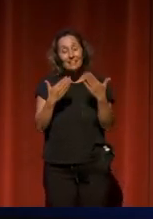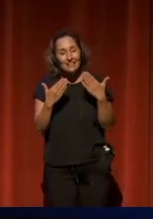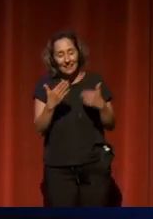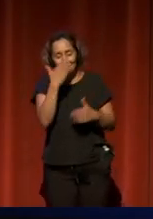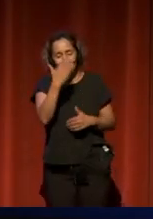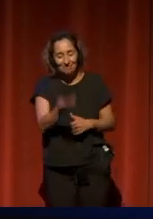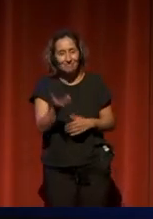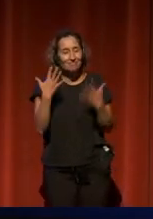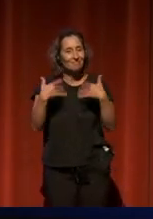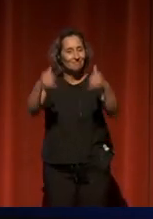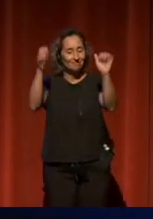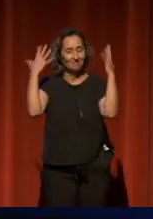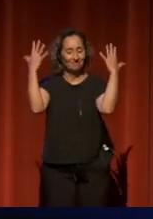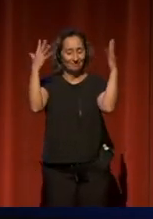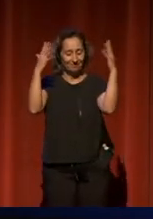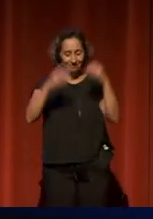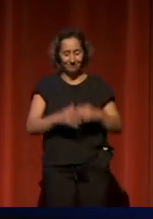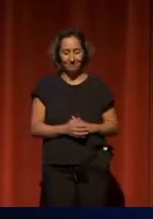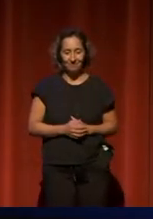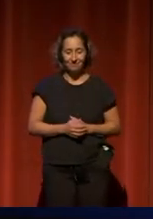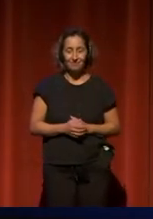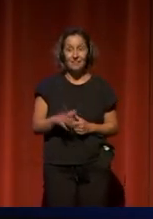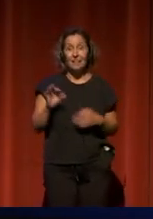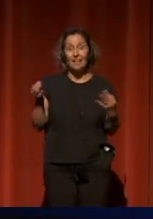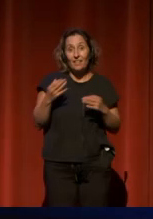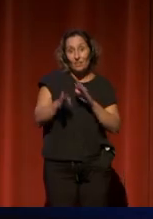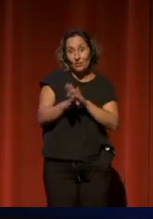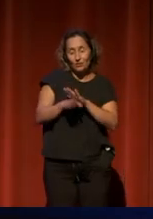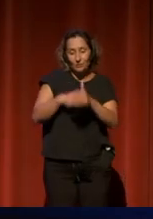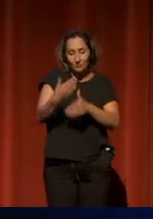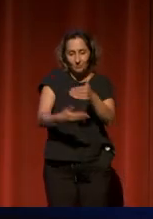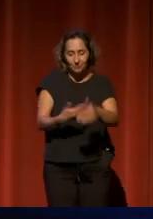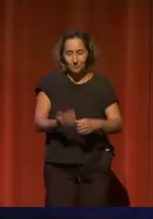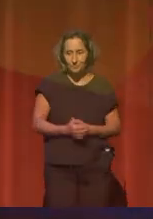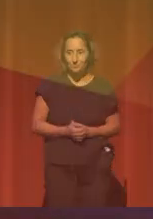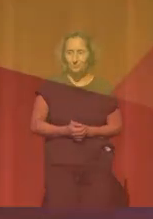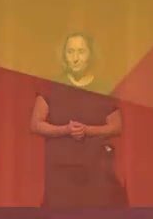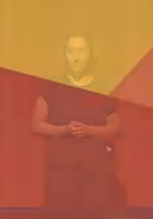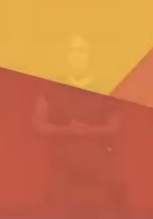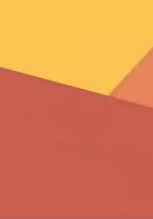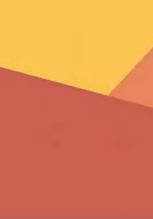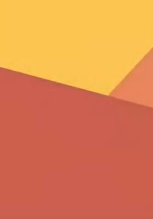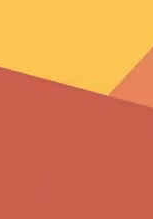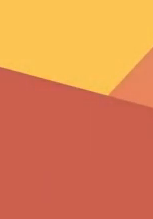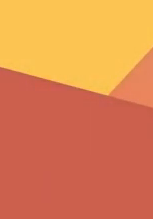verdad recibe este aplauso de todos nosotros tenemos que continuar con el programa